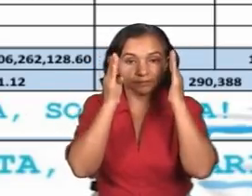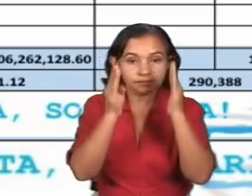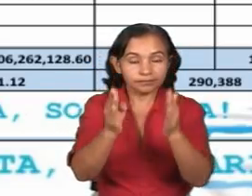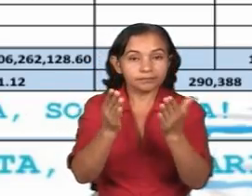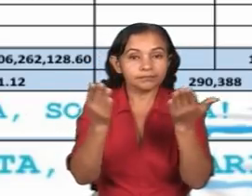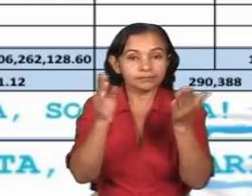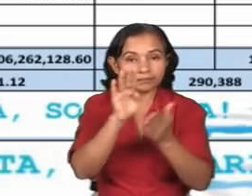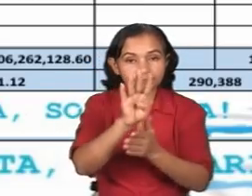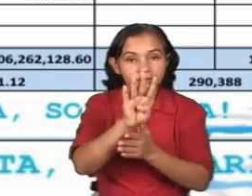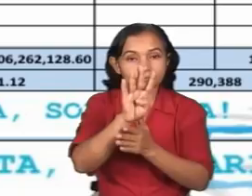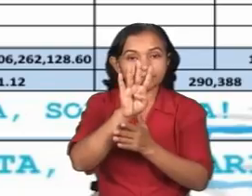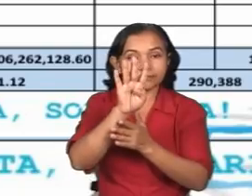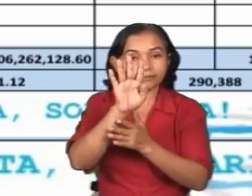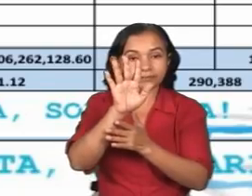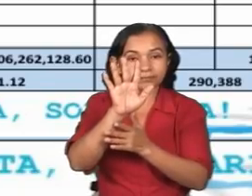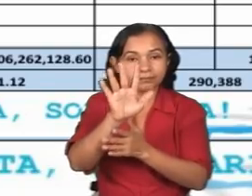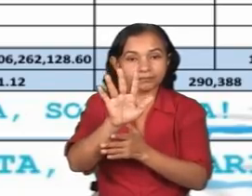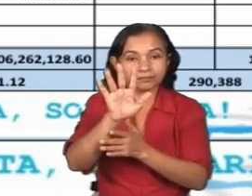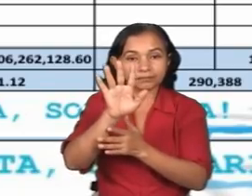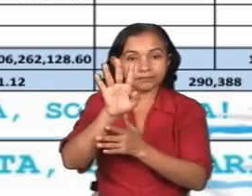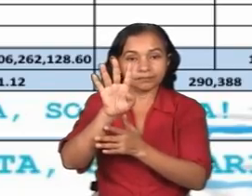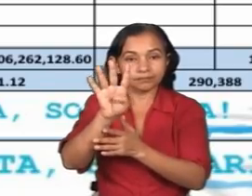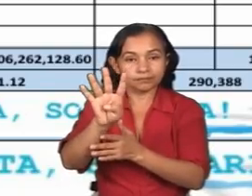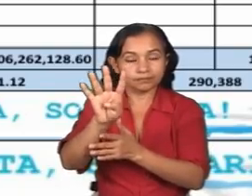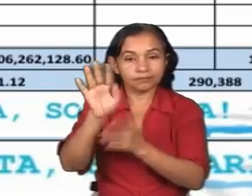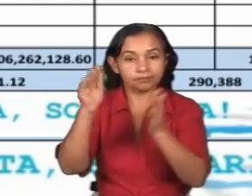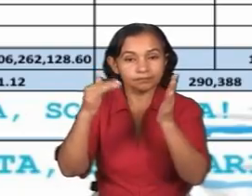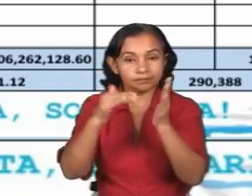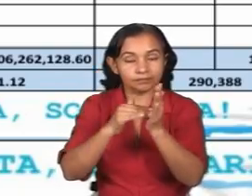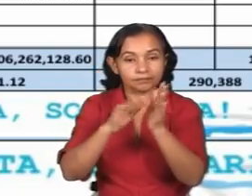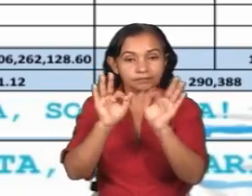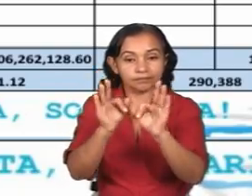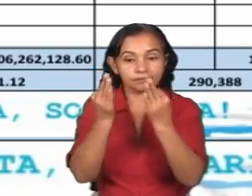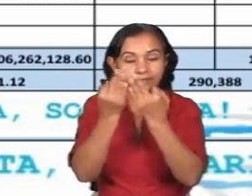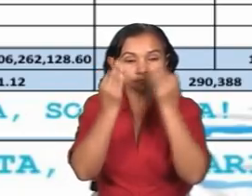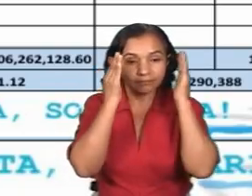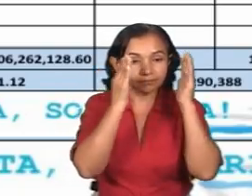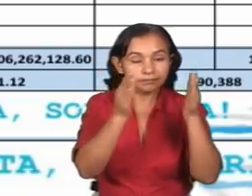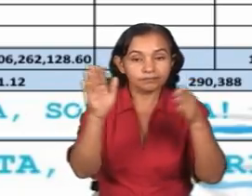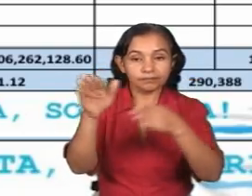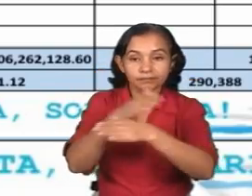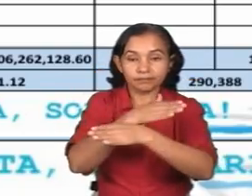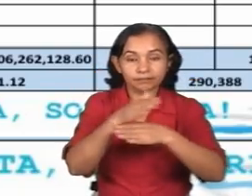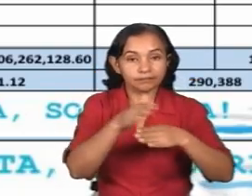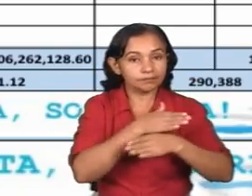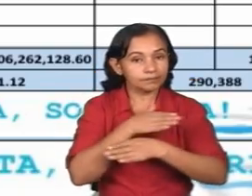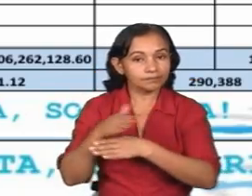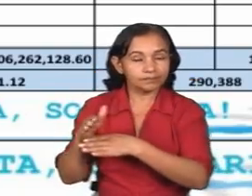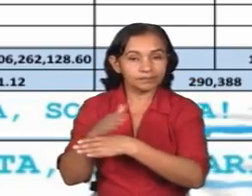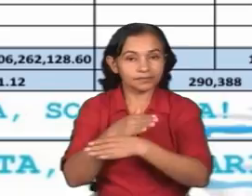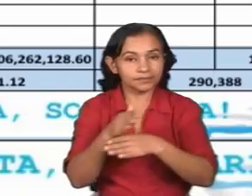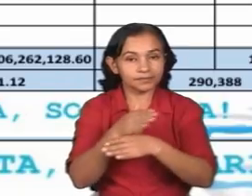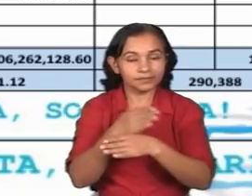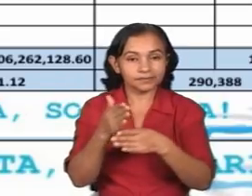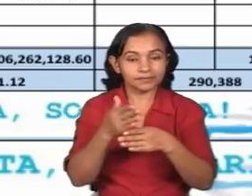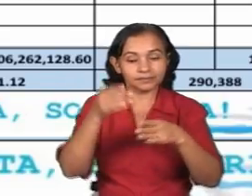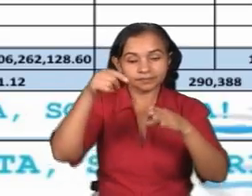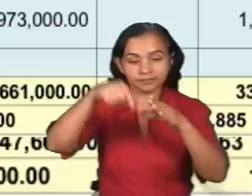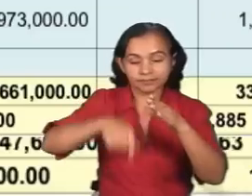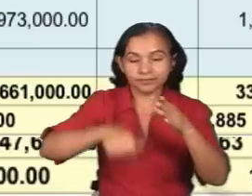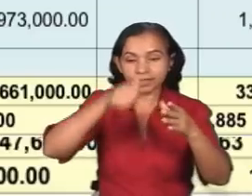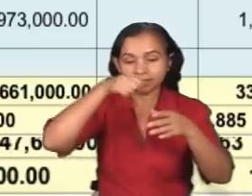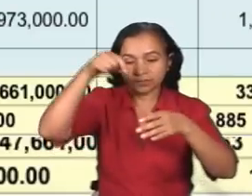vos 454,000 familias atendidas con este presupuesto? En las diferentes intervenciones, ¿no? Que perforamos un